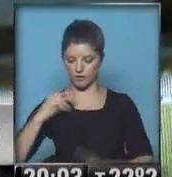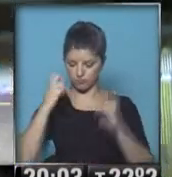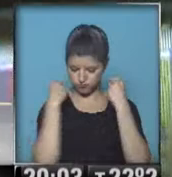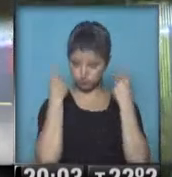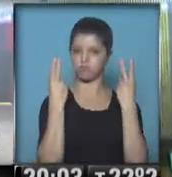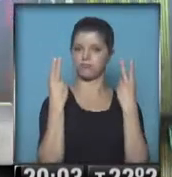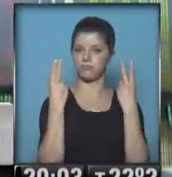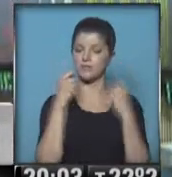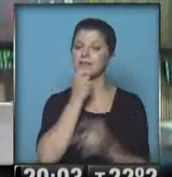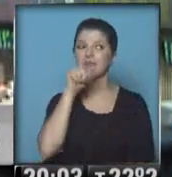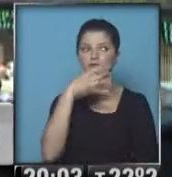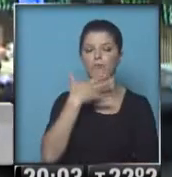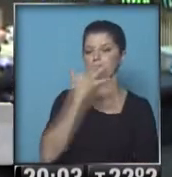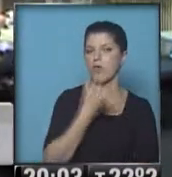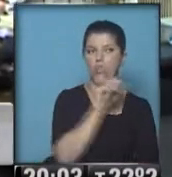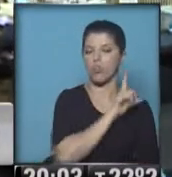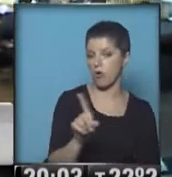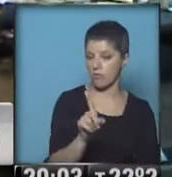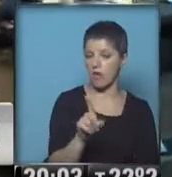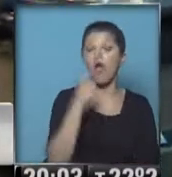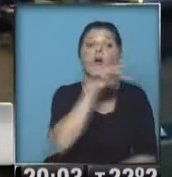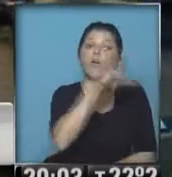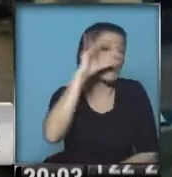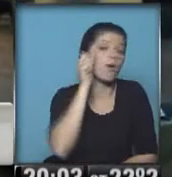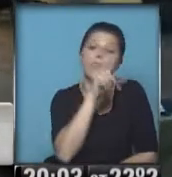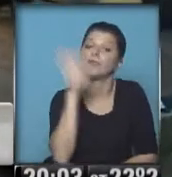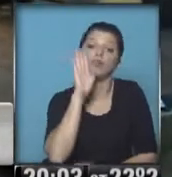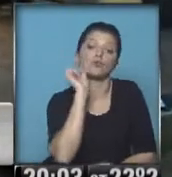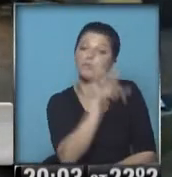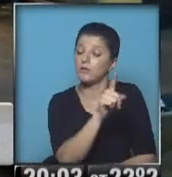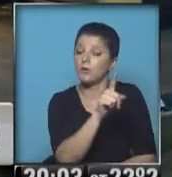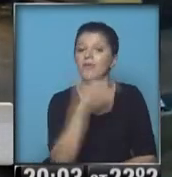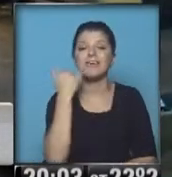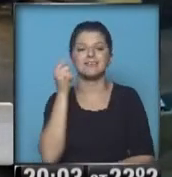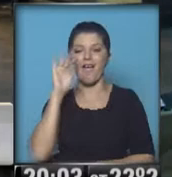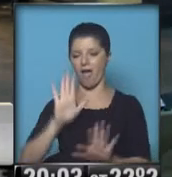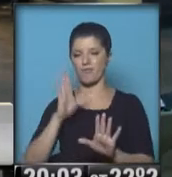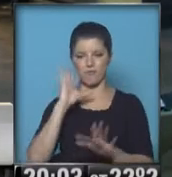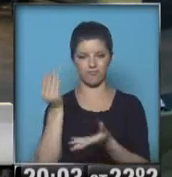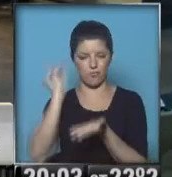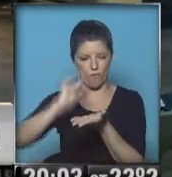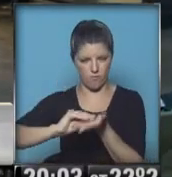fallo incumplible, aunque sea de un juez estadounidense, ya hizo su contribución.